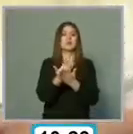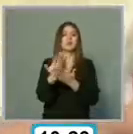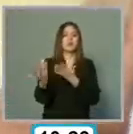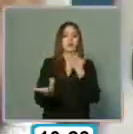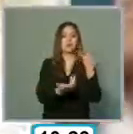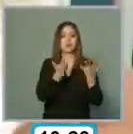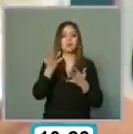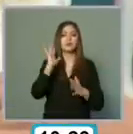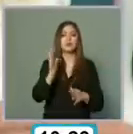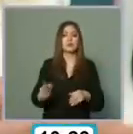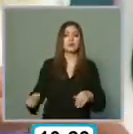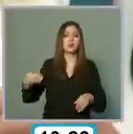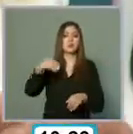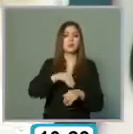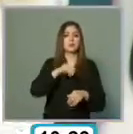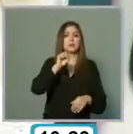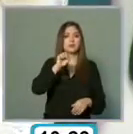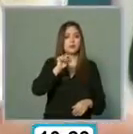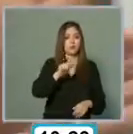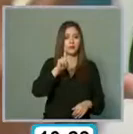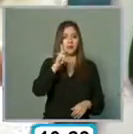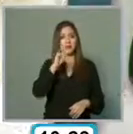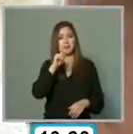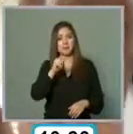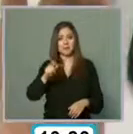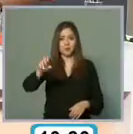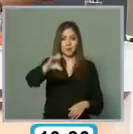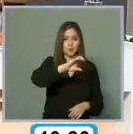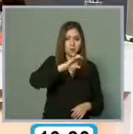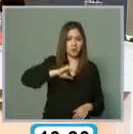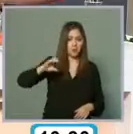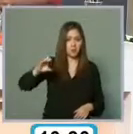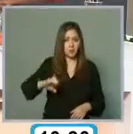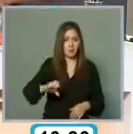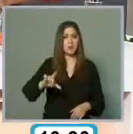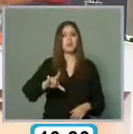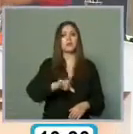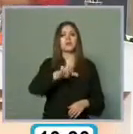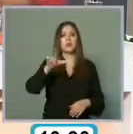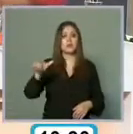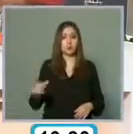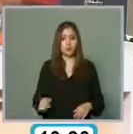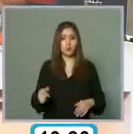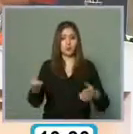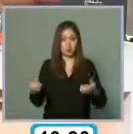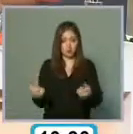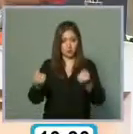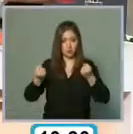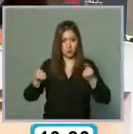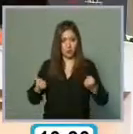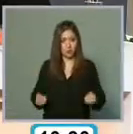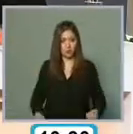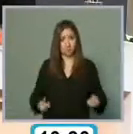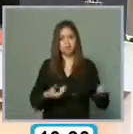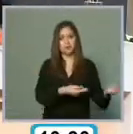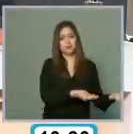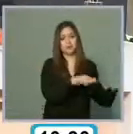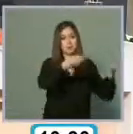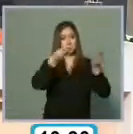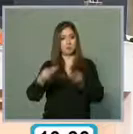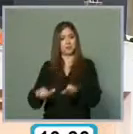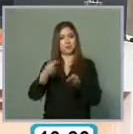lo salpimentamos, la mezcla que hizo Andrés, sal, pimienta, y esto nos va a quedar un horneado, el bonito que tienes ahí atrás, Andrés, por